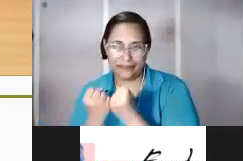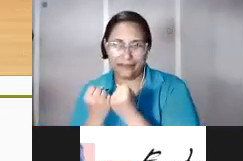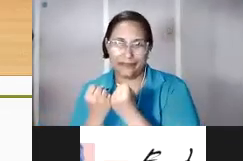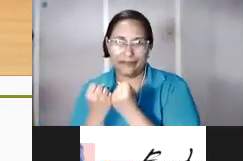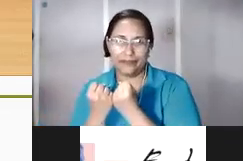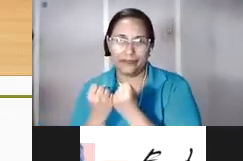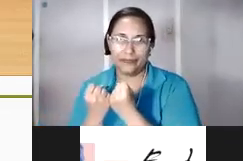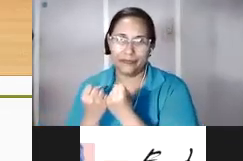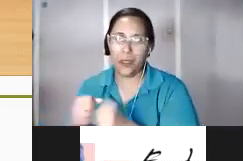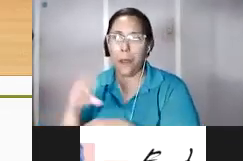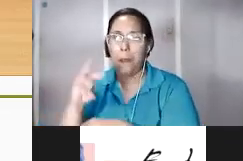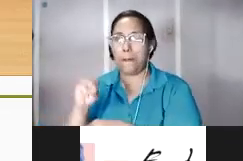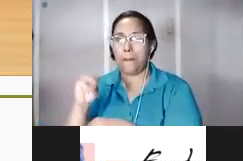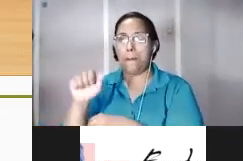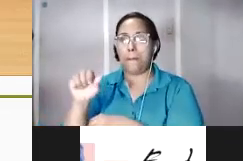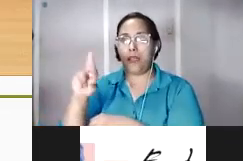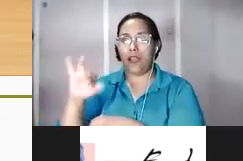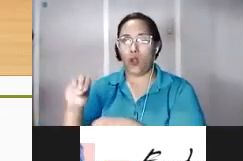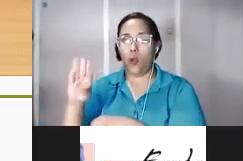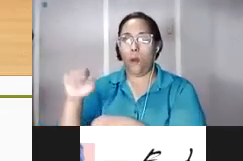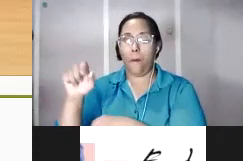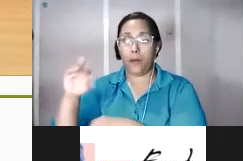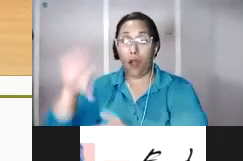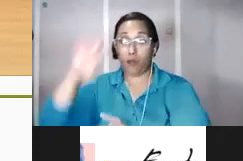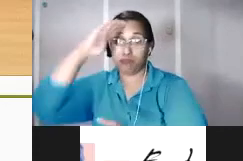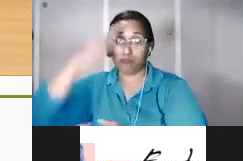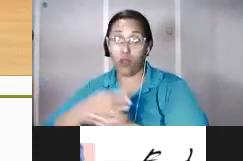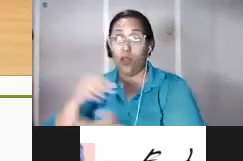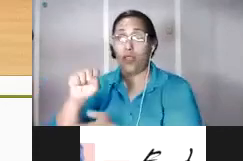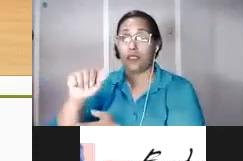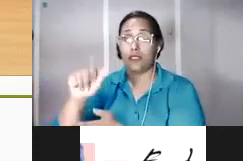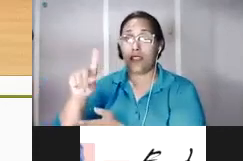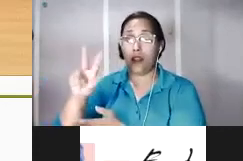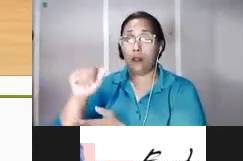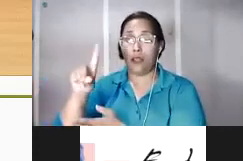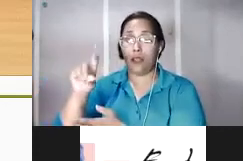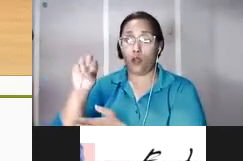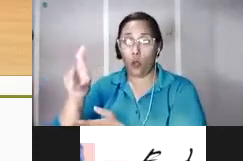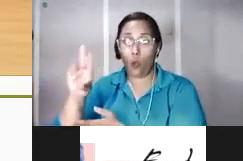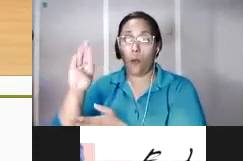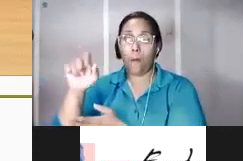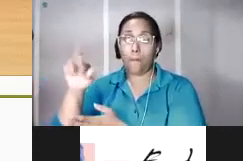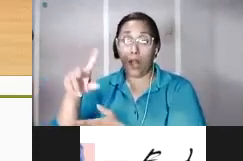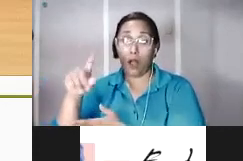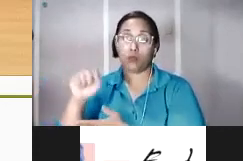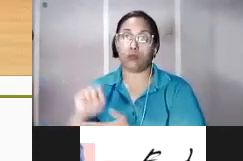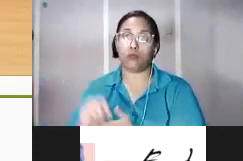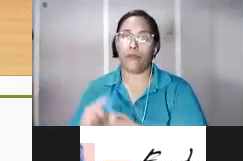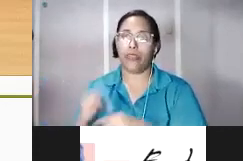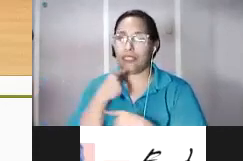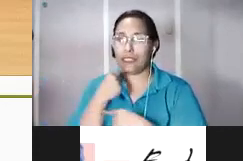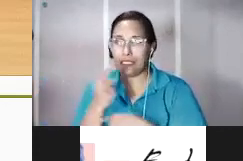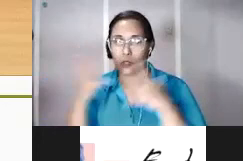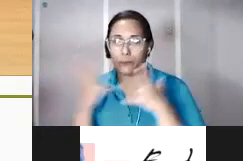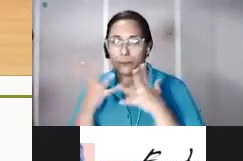a Mario Brau, el hijo de Salvador Brau. Y cito una